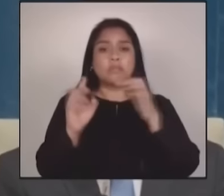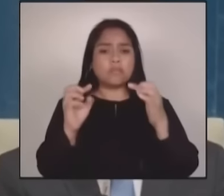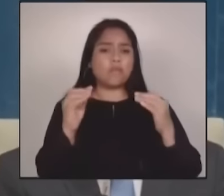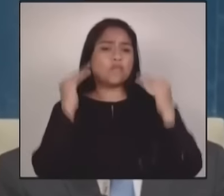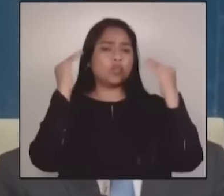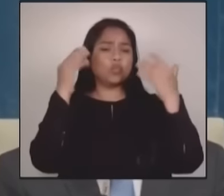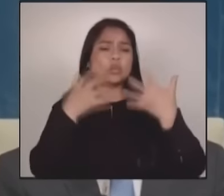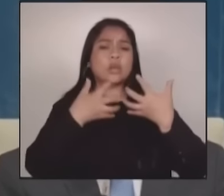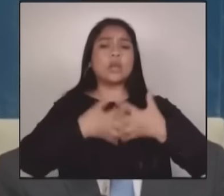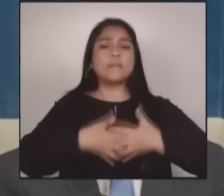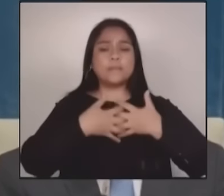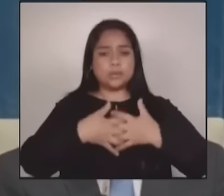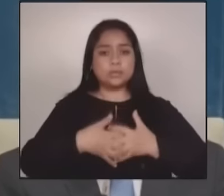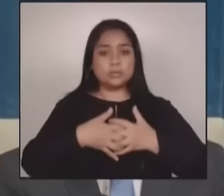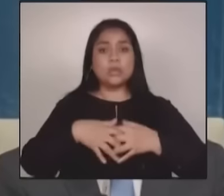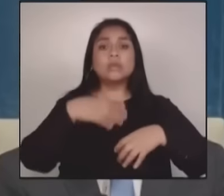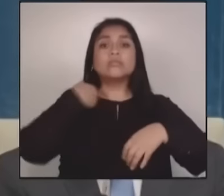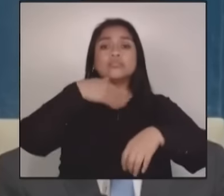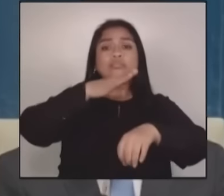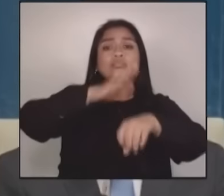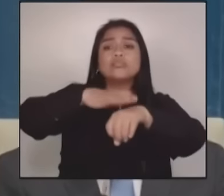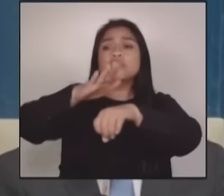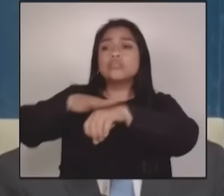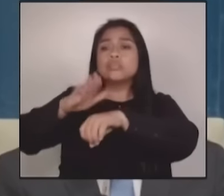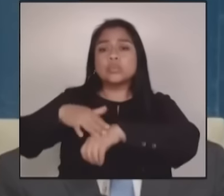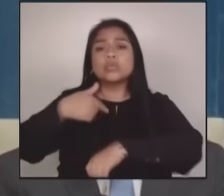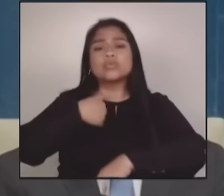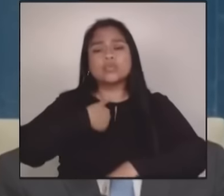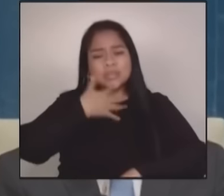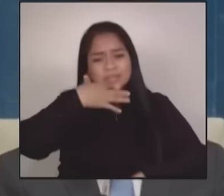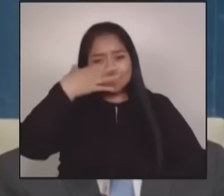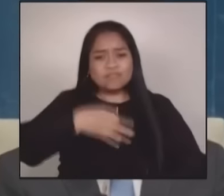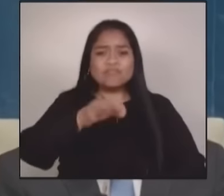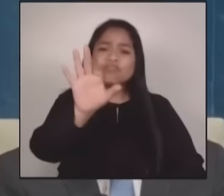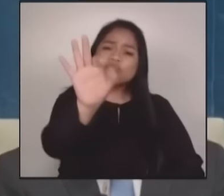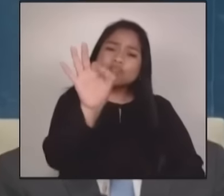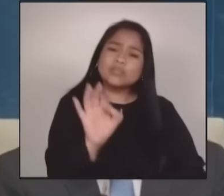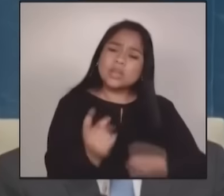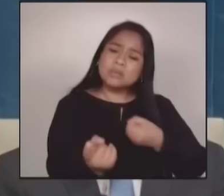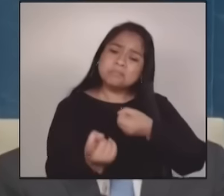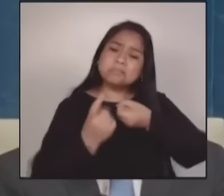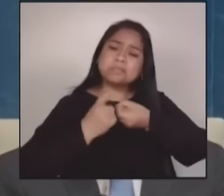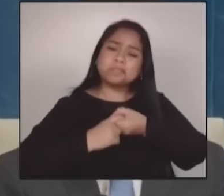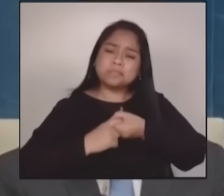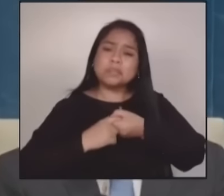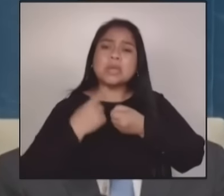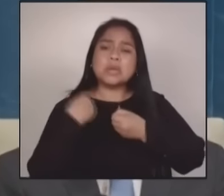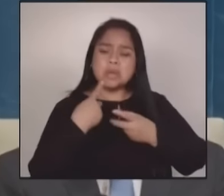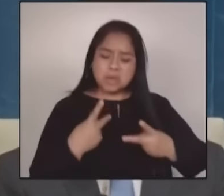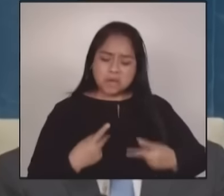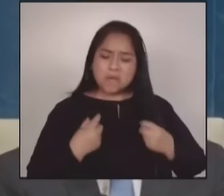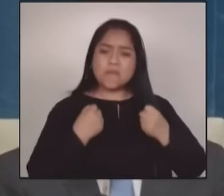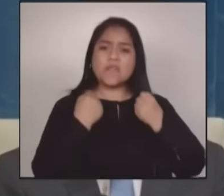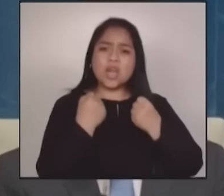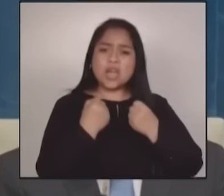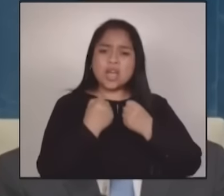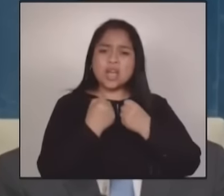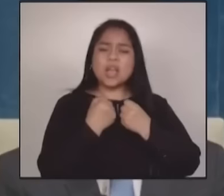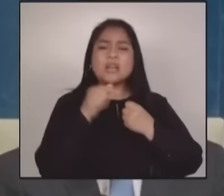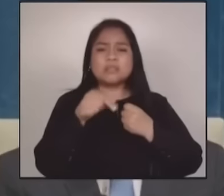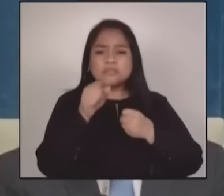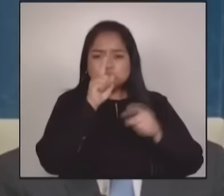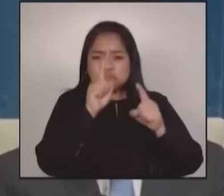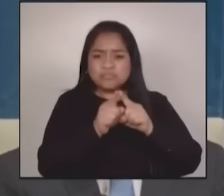empresarial, les hago una sincera invitación a unirnos con valentía. Abracemos